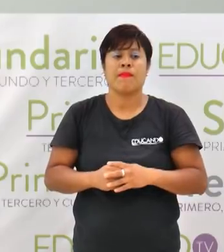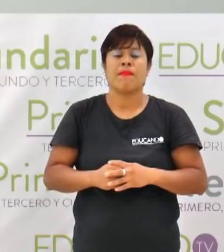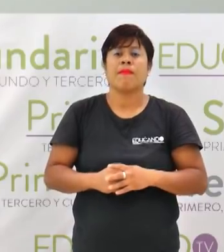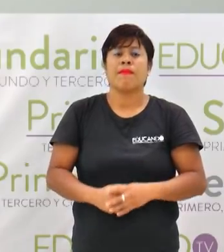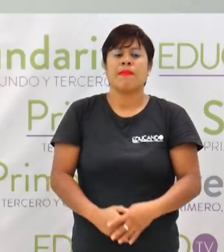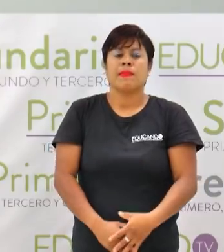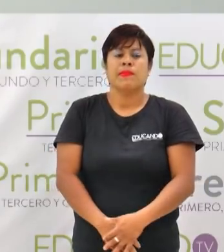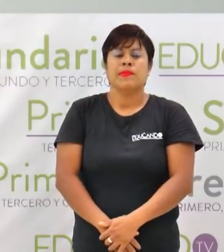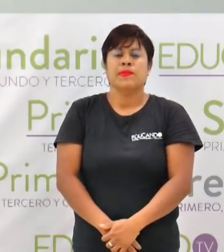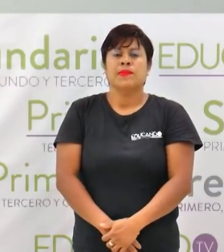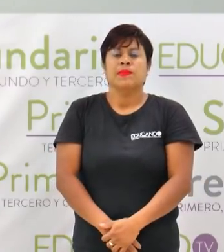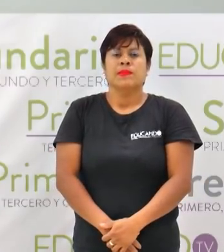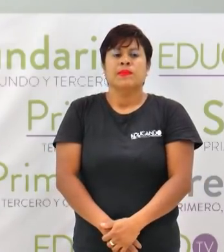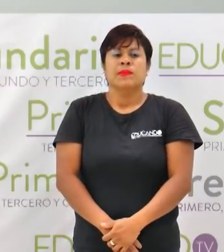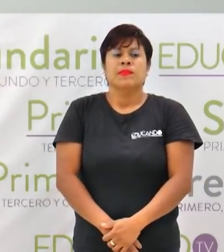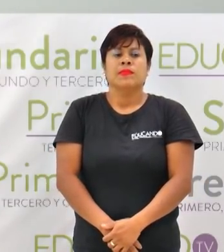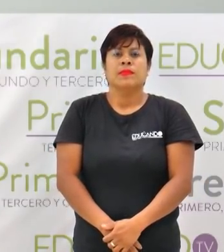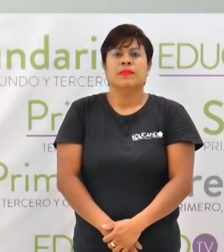el